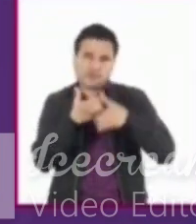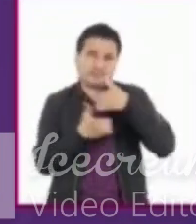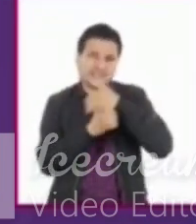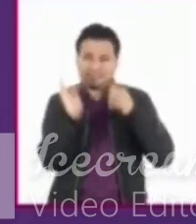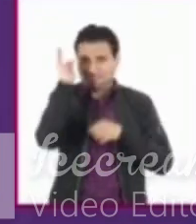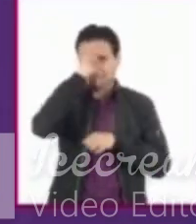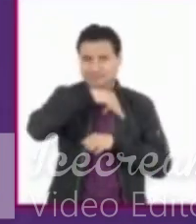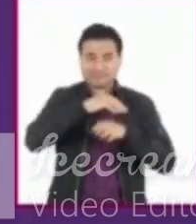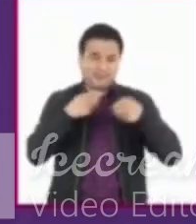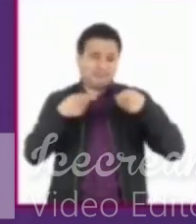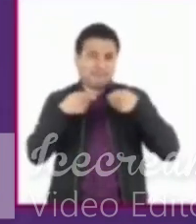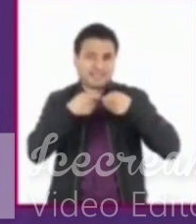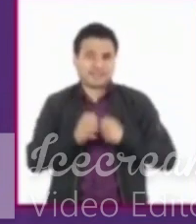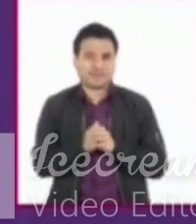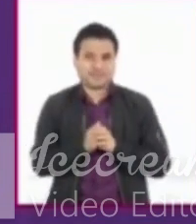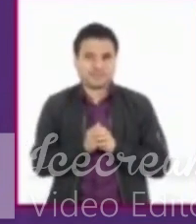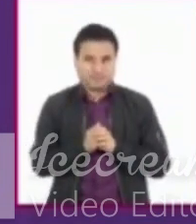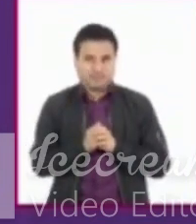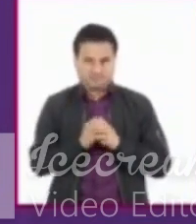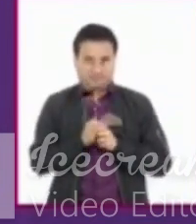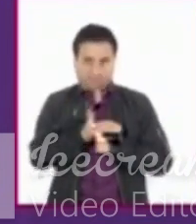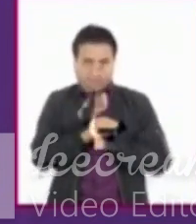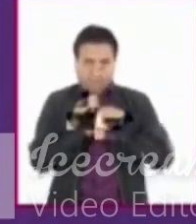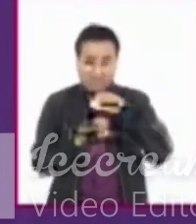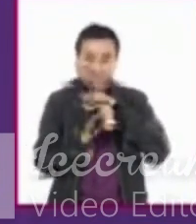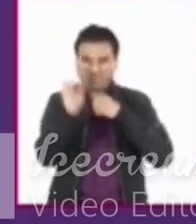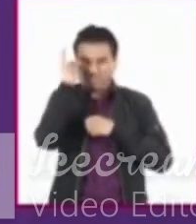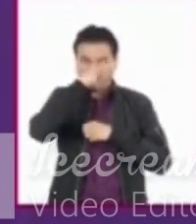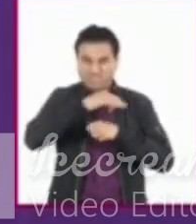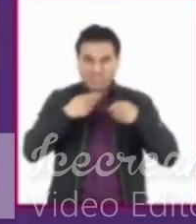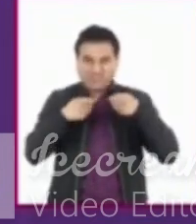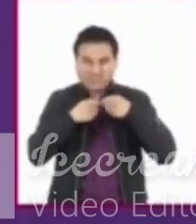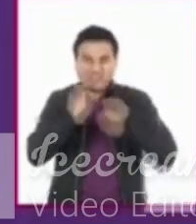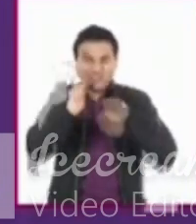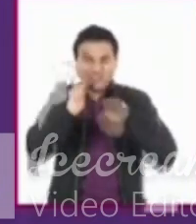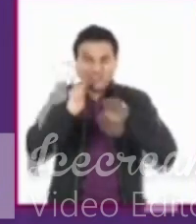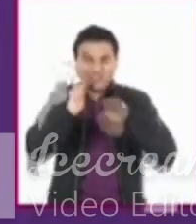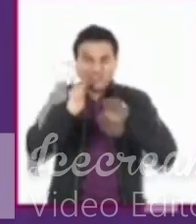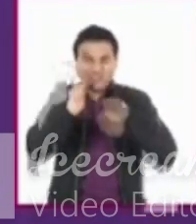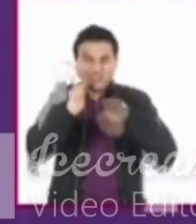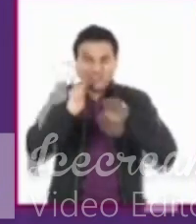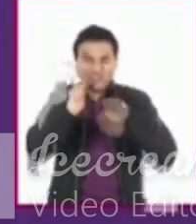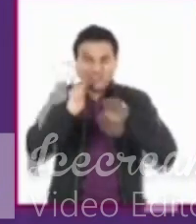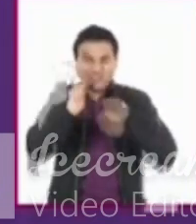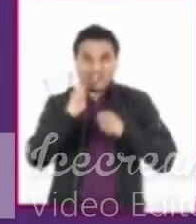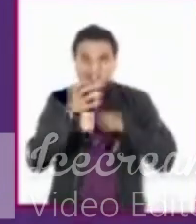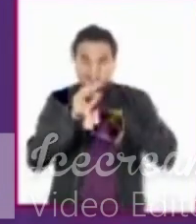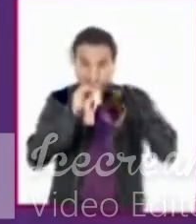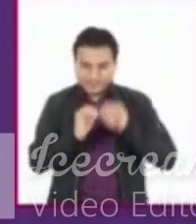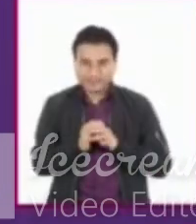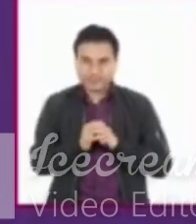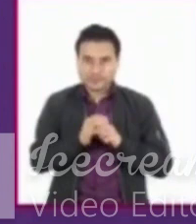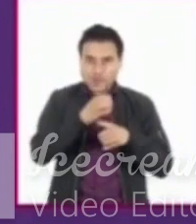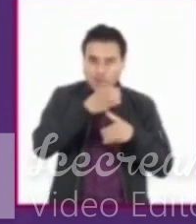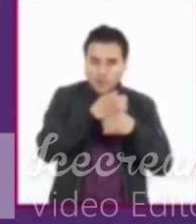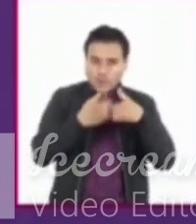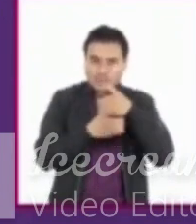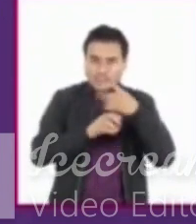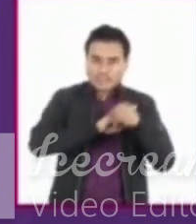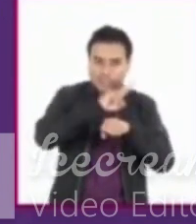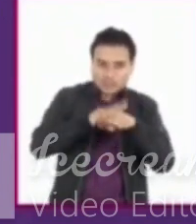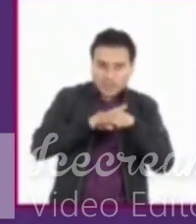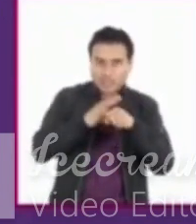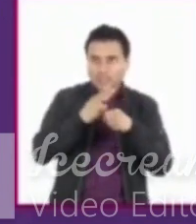que son los creados por el ser humano. El daño que puede ocasionar otro no está en función del